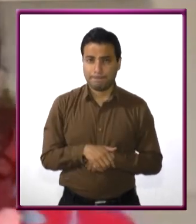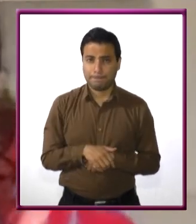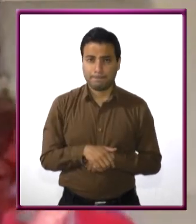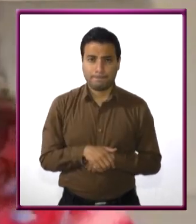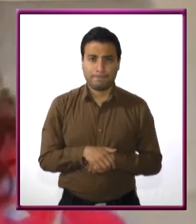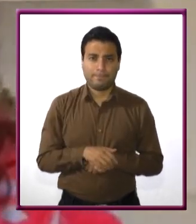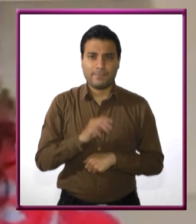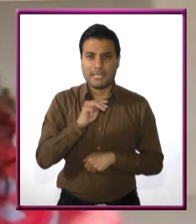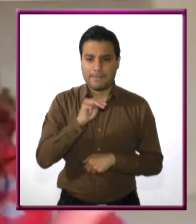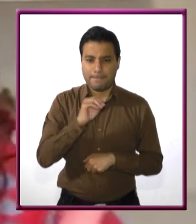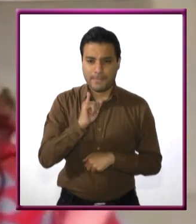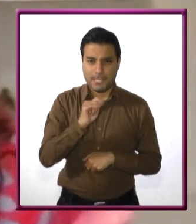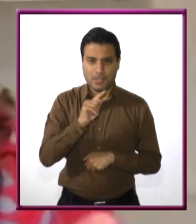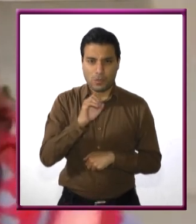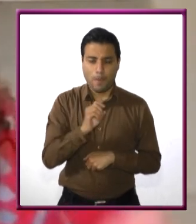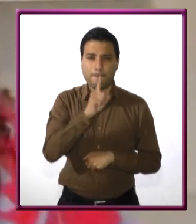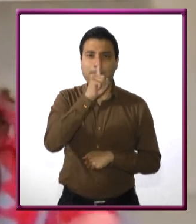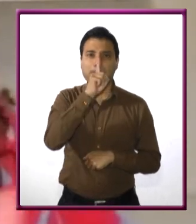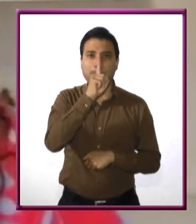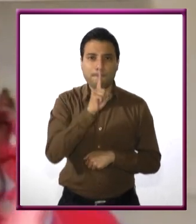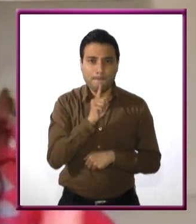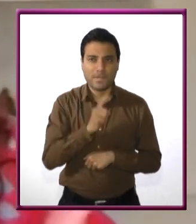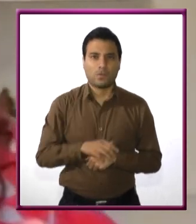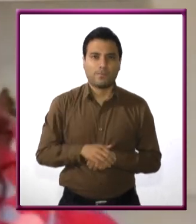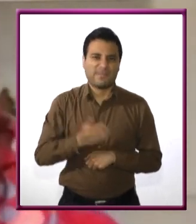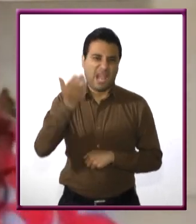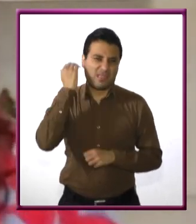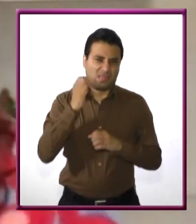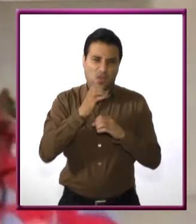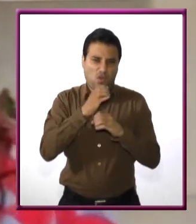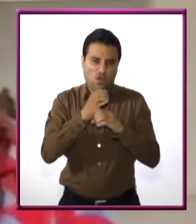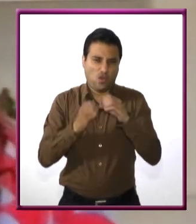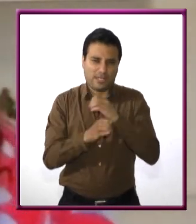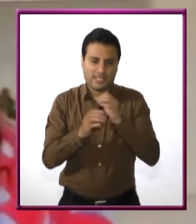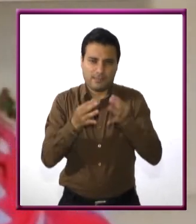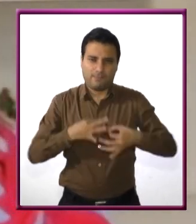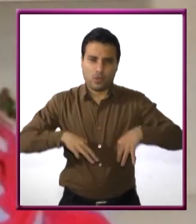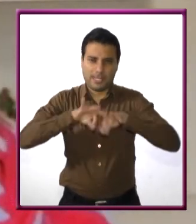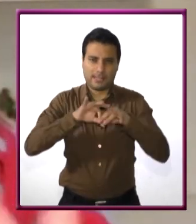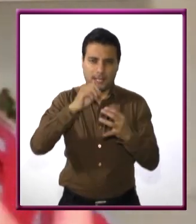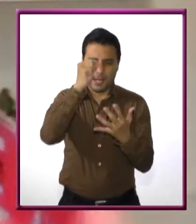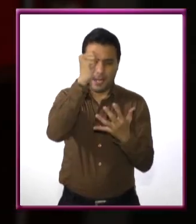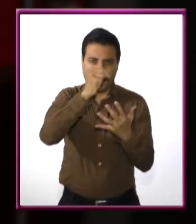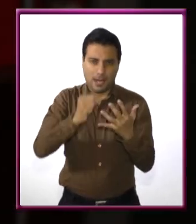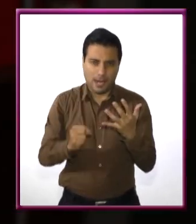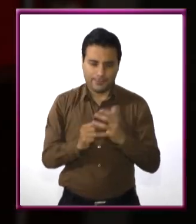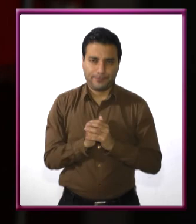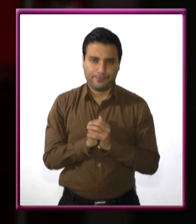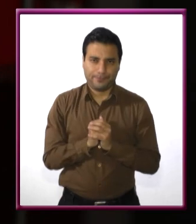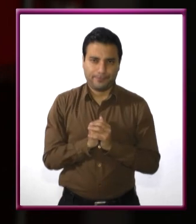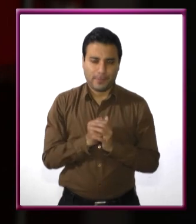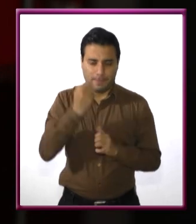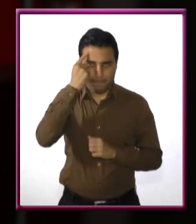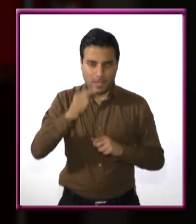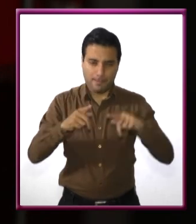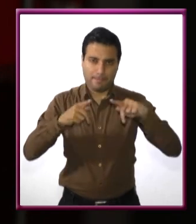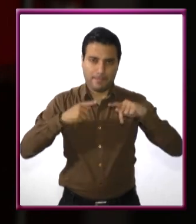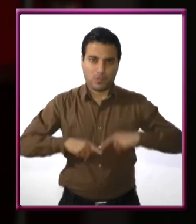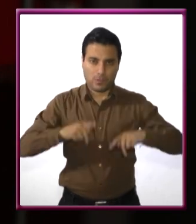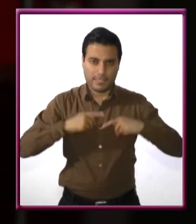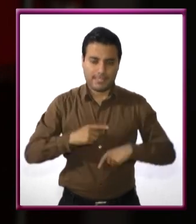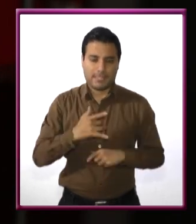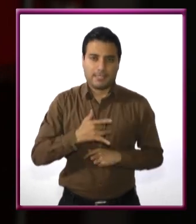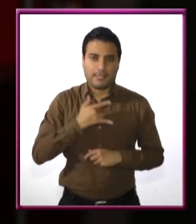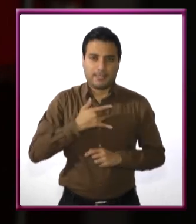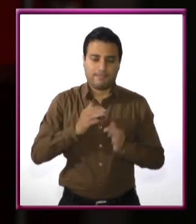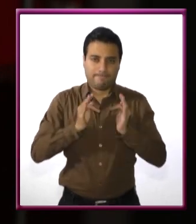desacoplar de mitos, de cosas que antes eran muy importantes para los seres humanos, para poder hacer sentido de sí